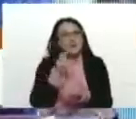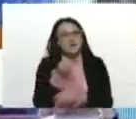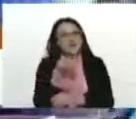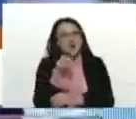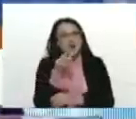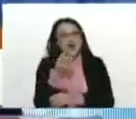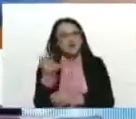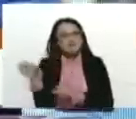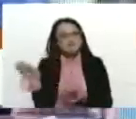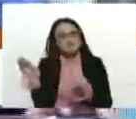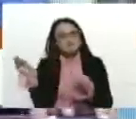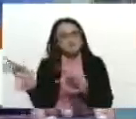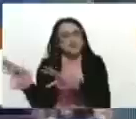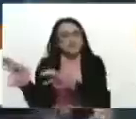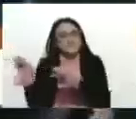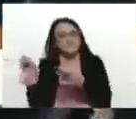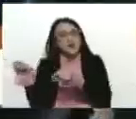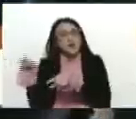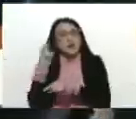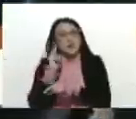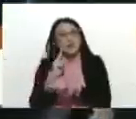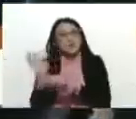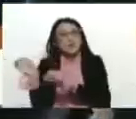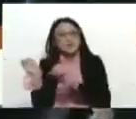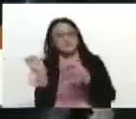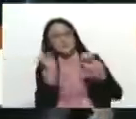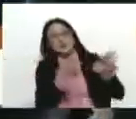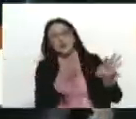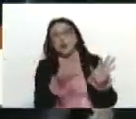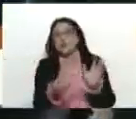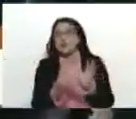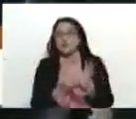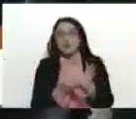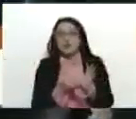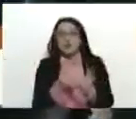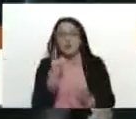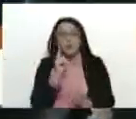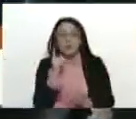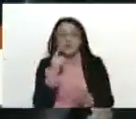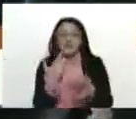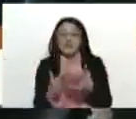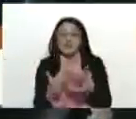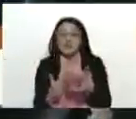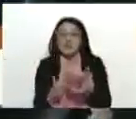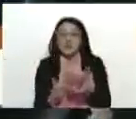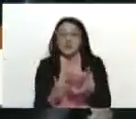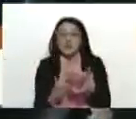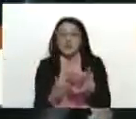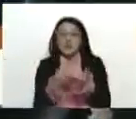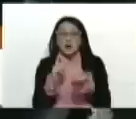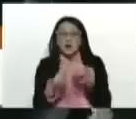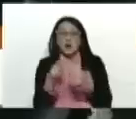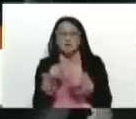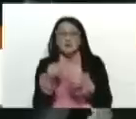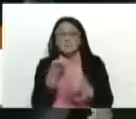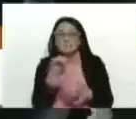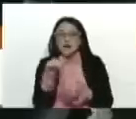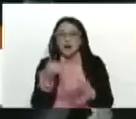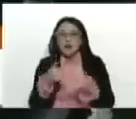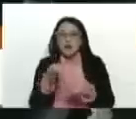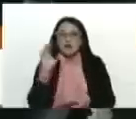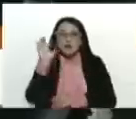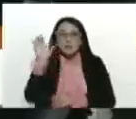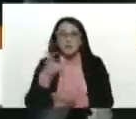de ahí se lo llevaron no podía Bolívar ser testigo de lo que estaban haciendo los malos hijos de la